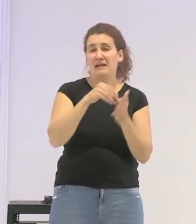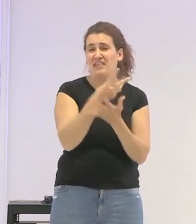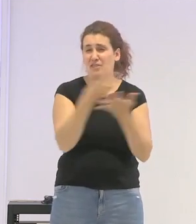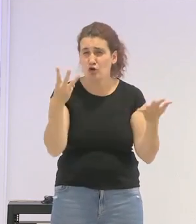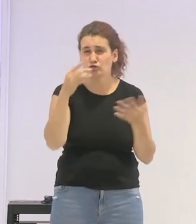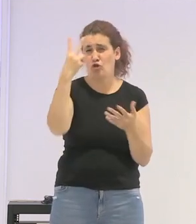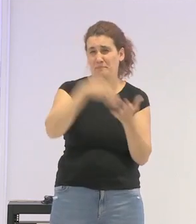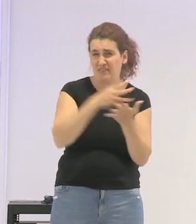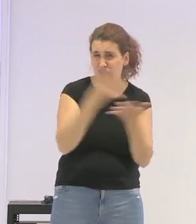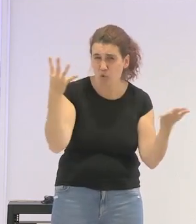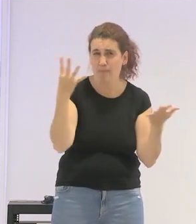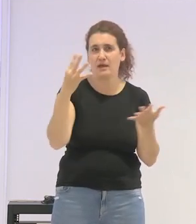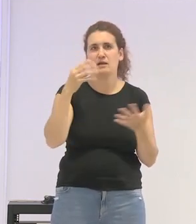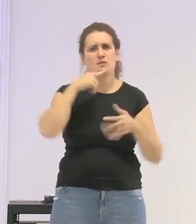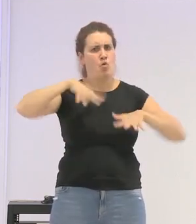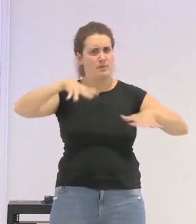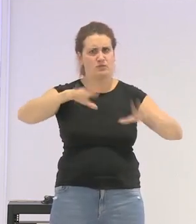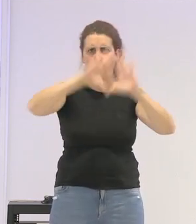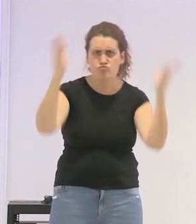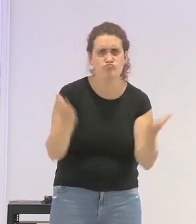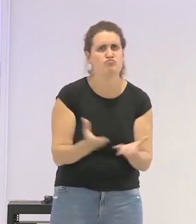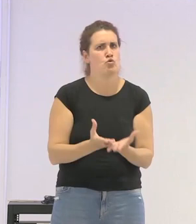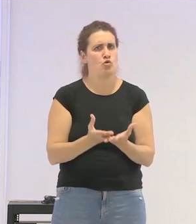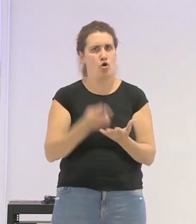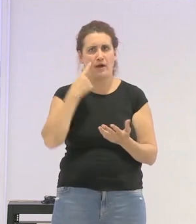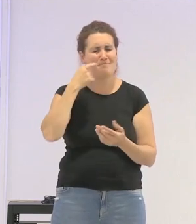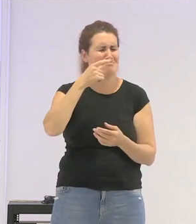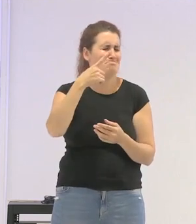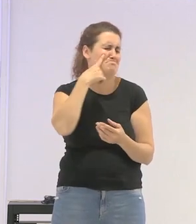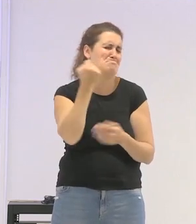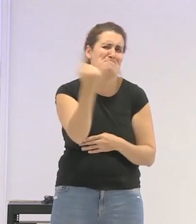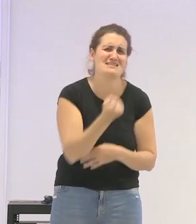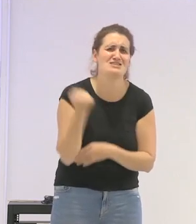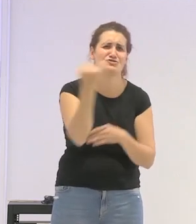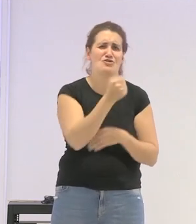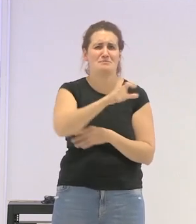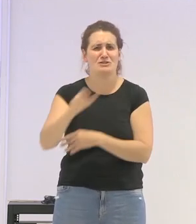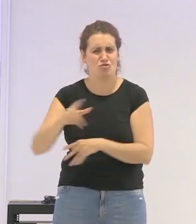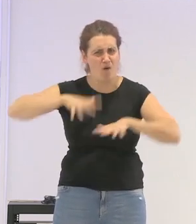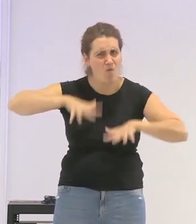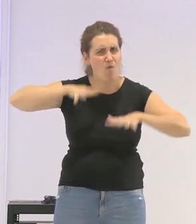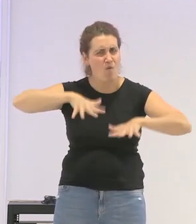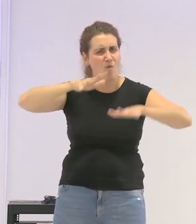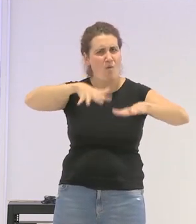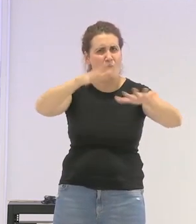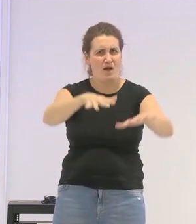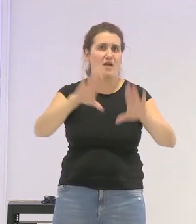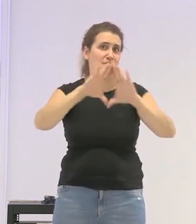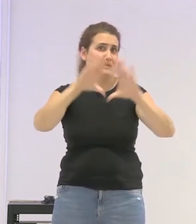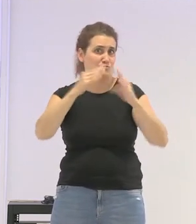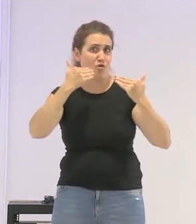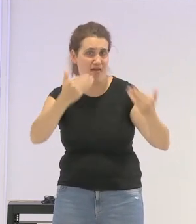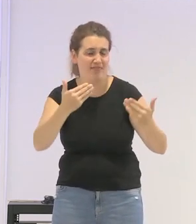2018-2019, ¿no? Este gran movimiento transnacional que sacaba millones de personas a la calle. Entonces, bueno, digamos